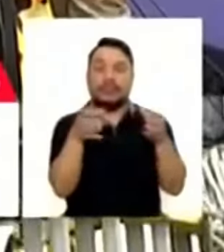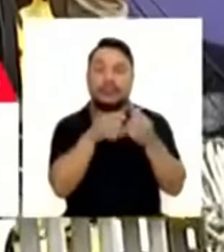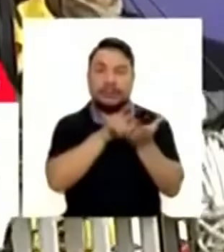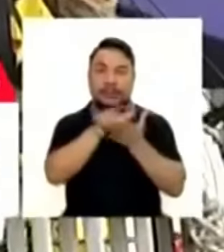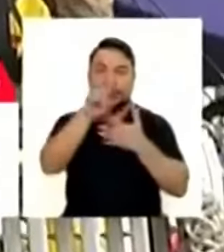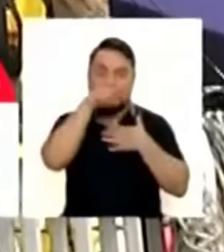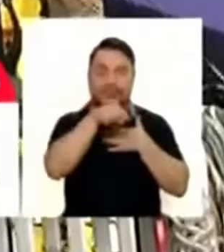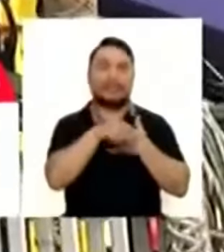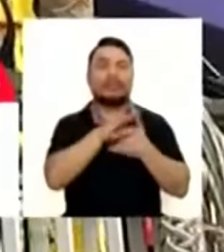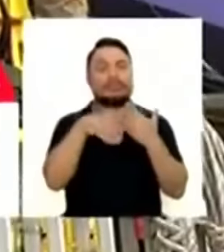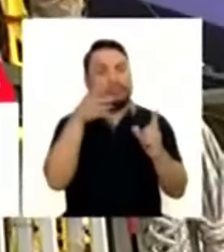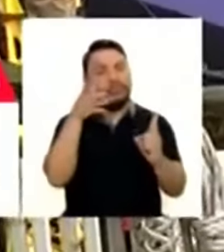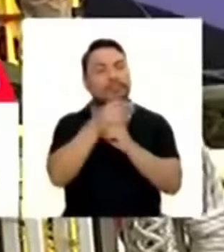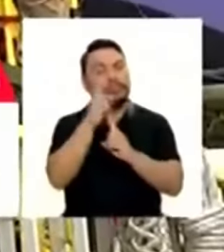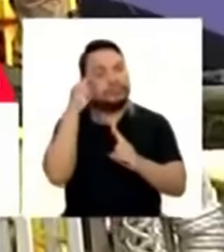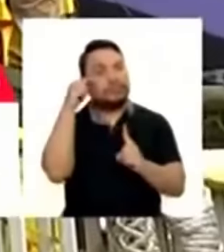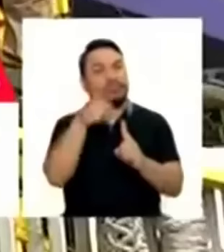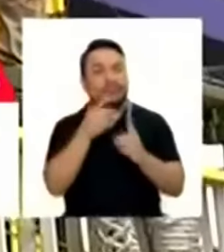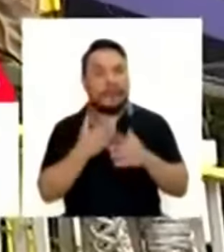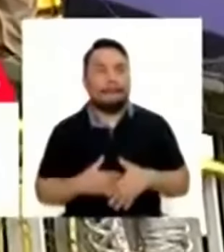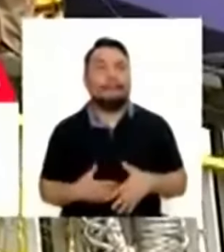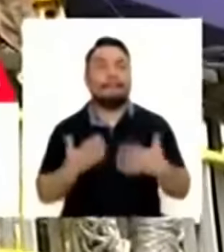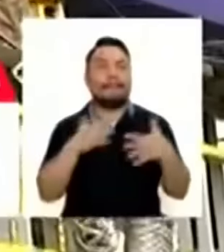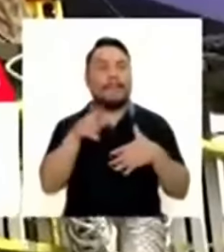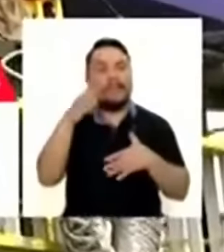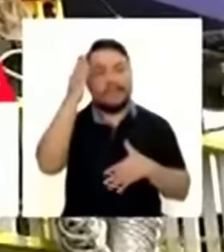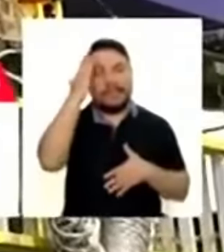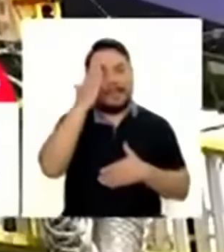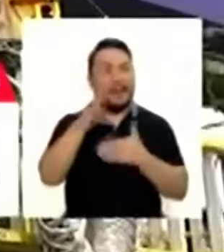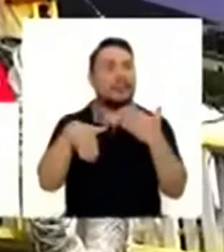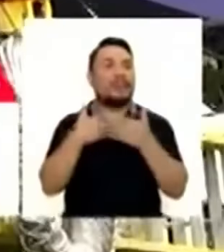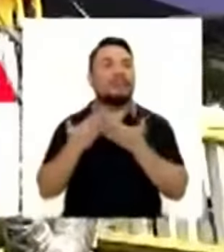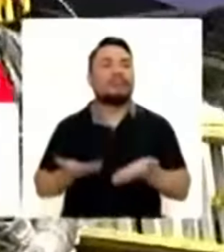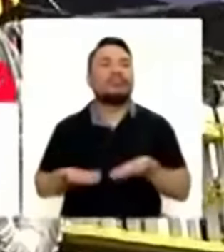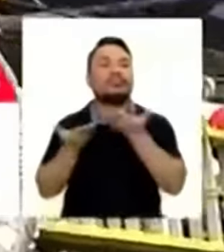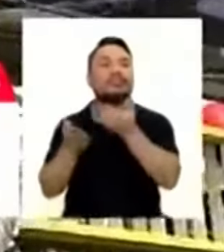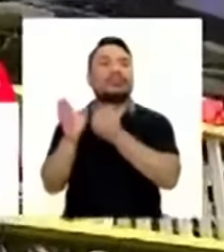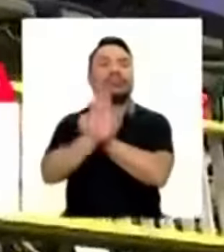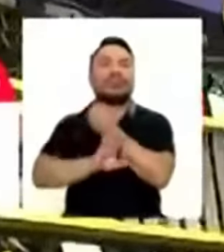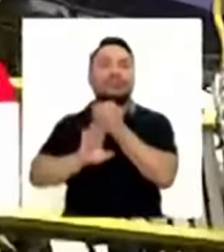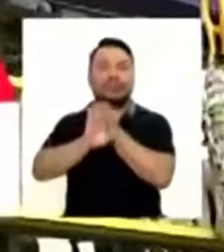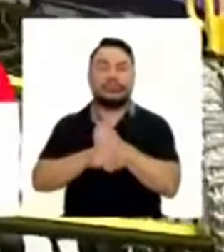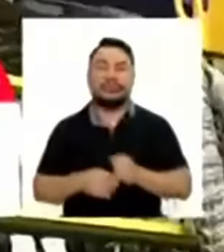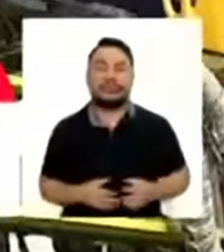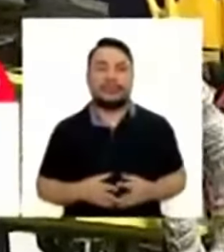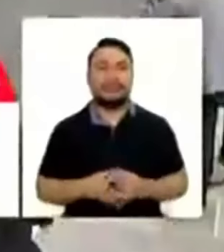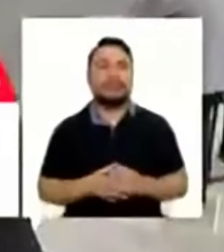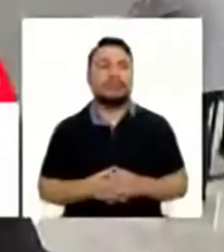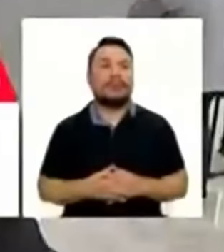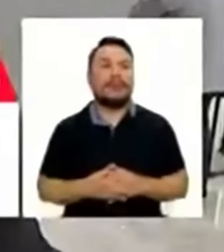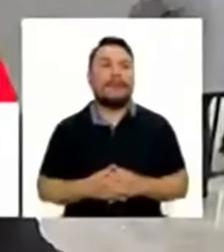en cumplimiento de la misión asignada, está preparada para contribuir en la defensa civil.